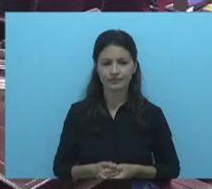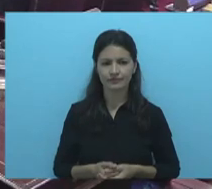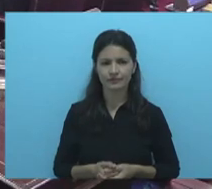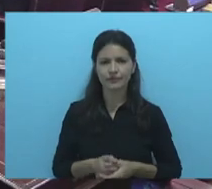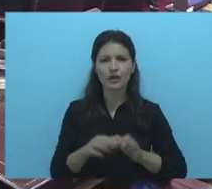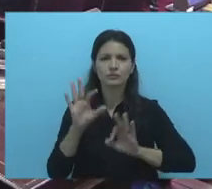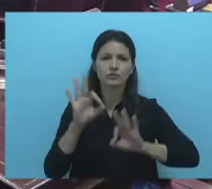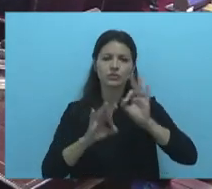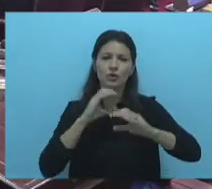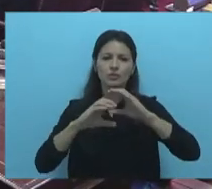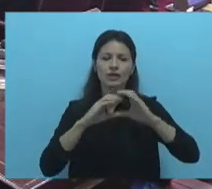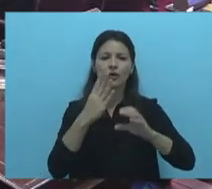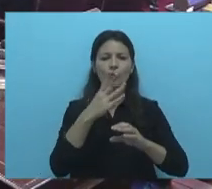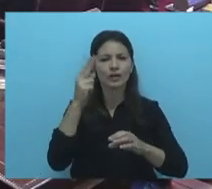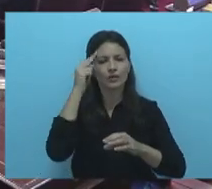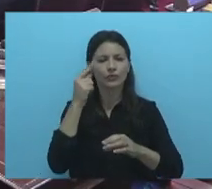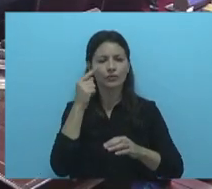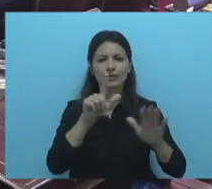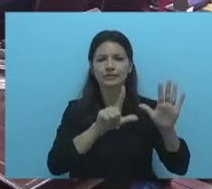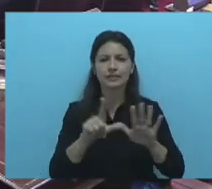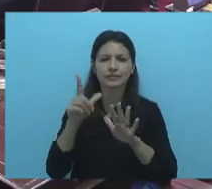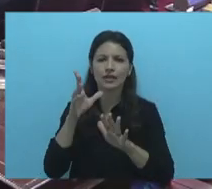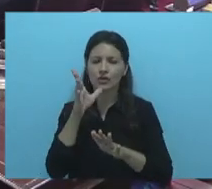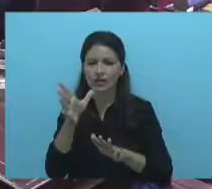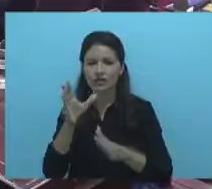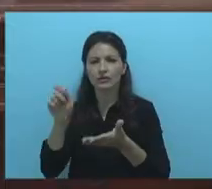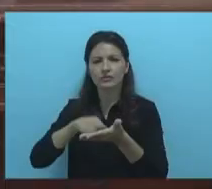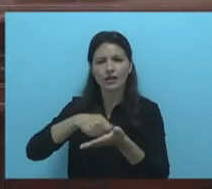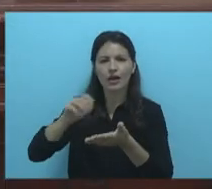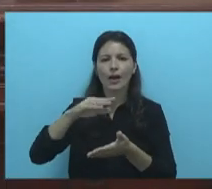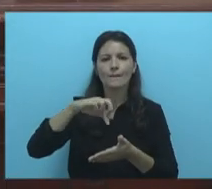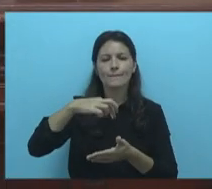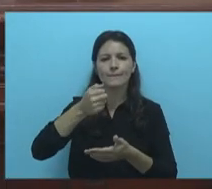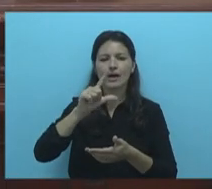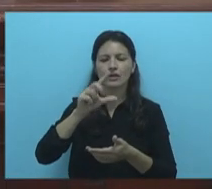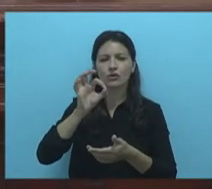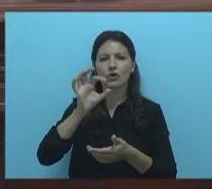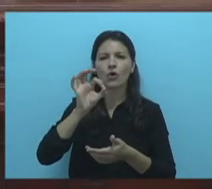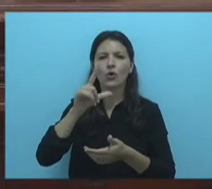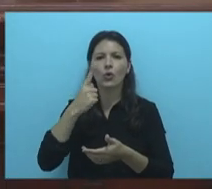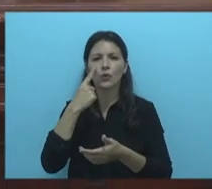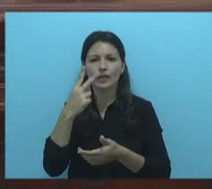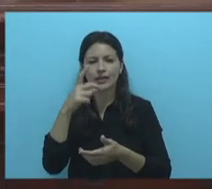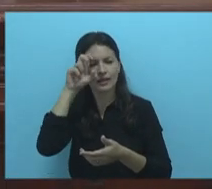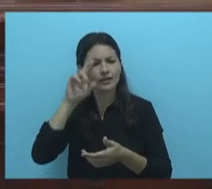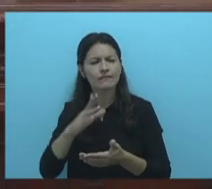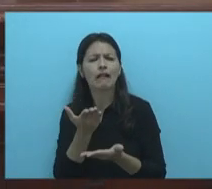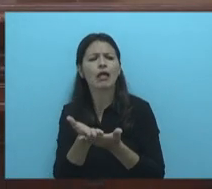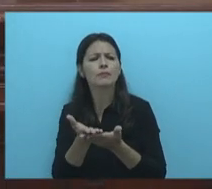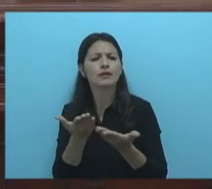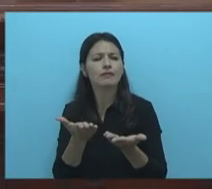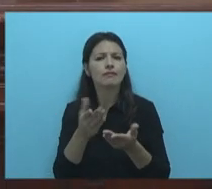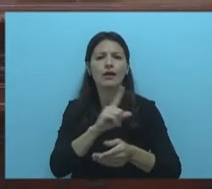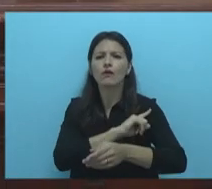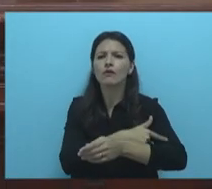Proyecto de comunicación 49.714 del diputado Pablo Oliver, por el cual se solicita disponga la realización de gestiones ante el